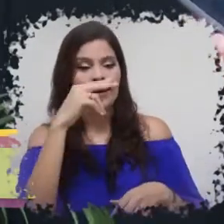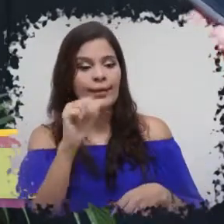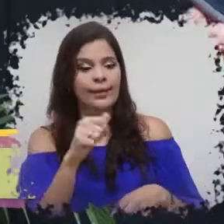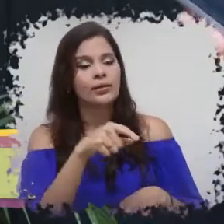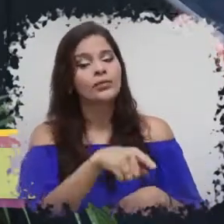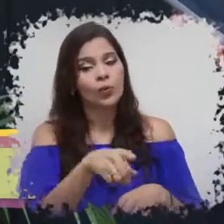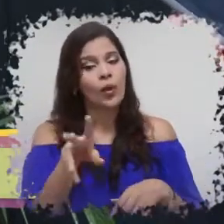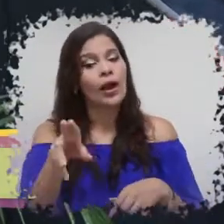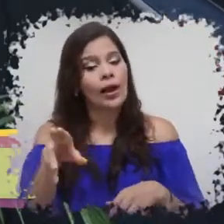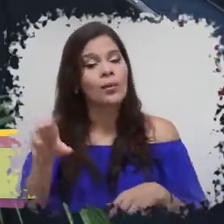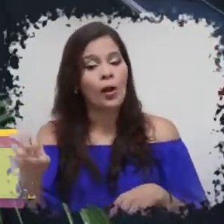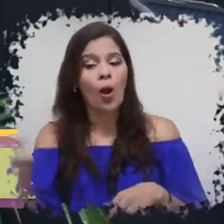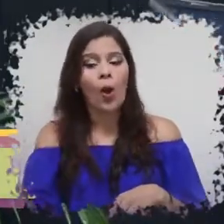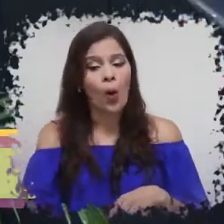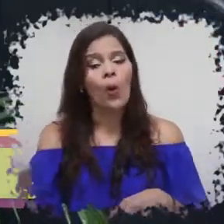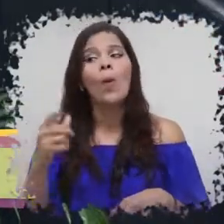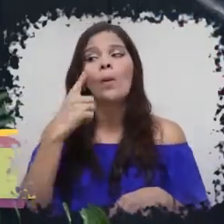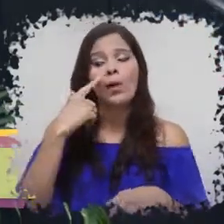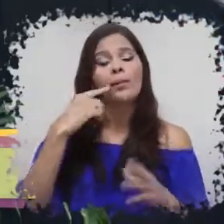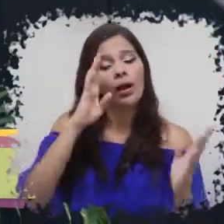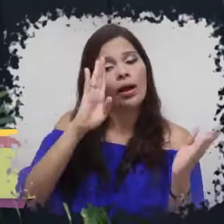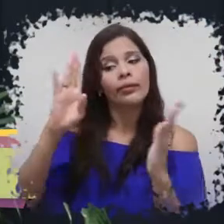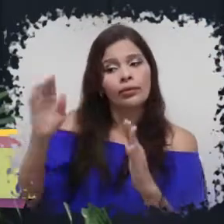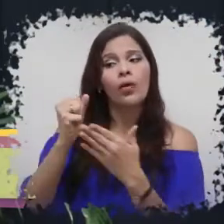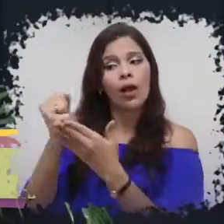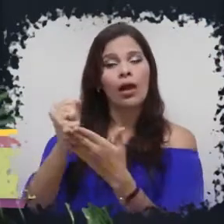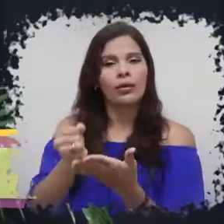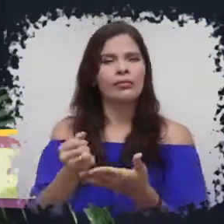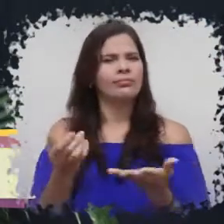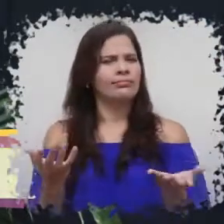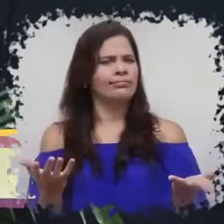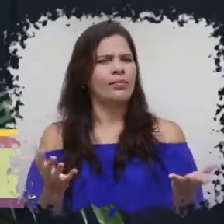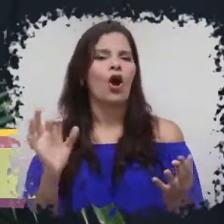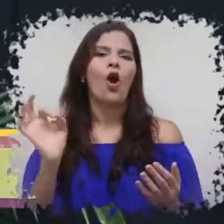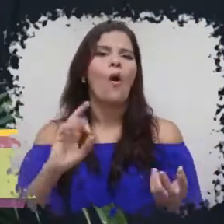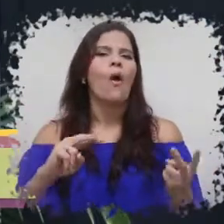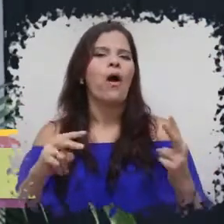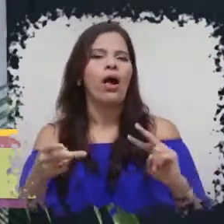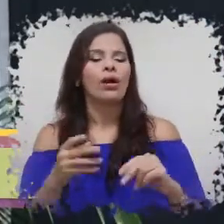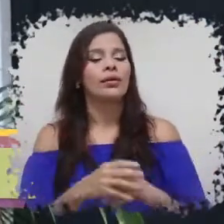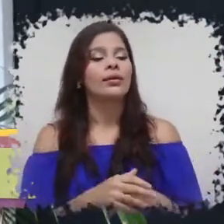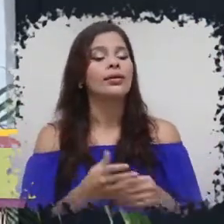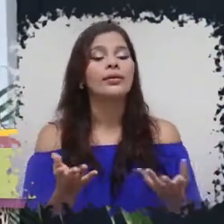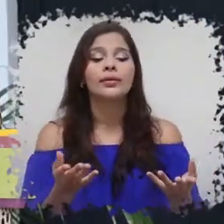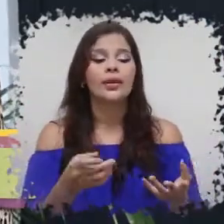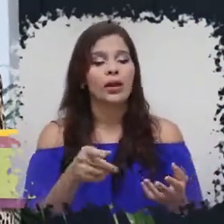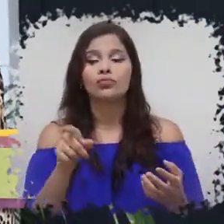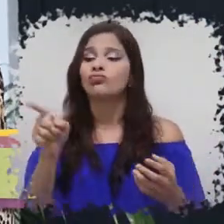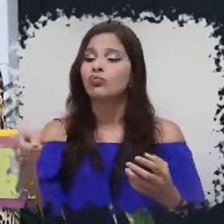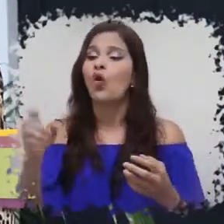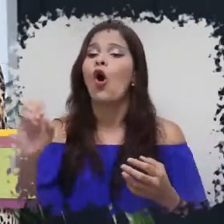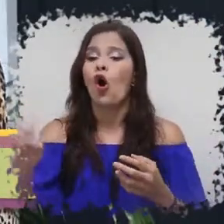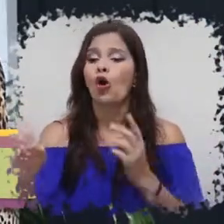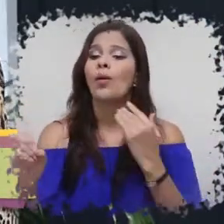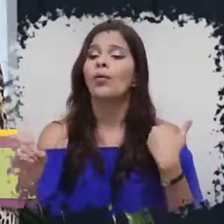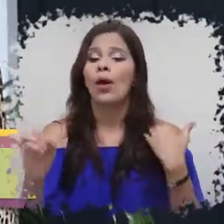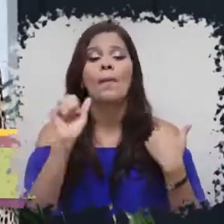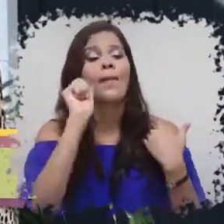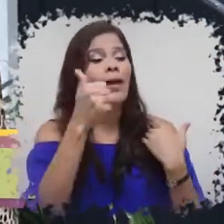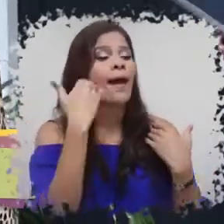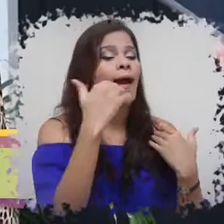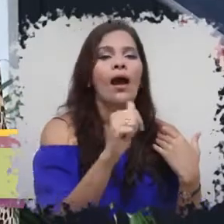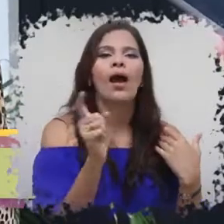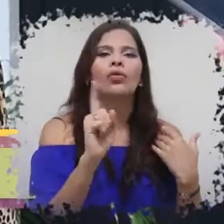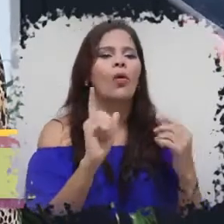que atiendan a los hermanos, que atiendan al papá, y no decimos, por ejemplo, vamos a socializar las tareas, hoy le toca a Pedro y mañana le toca a